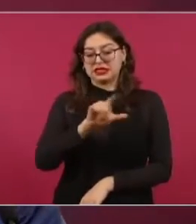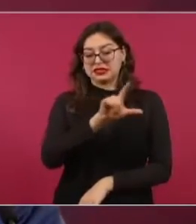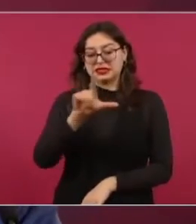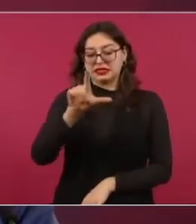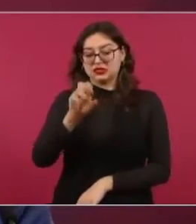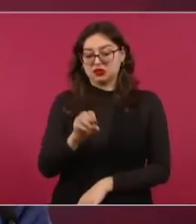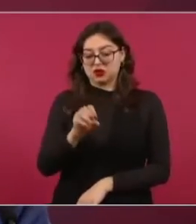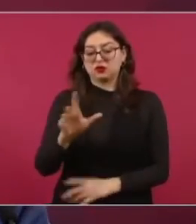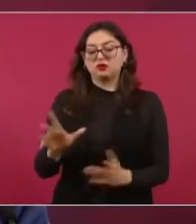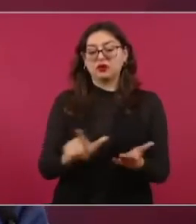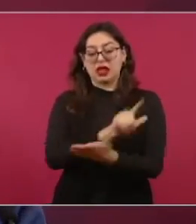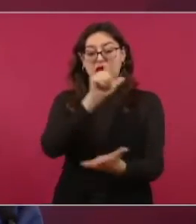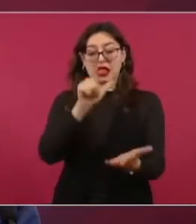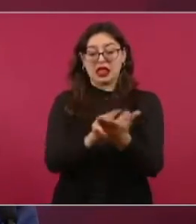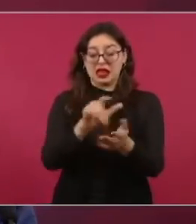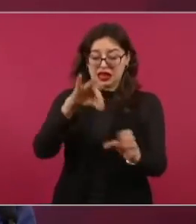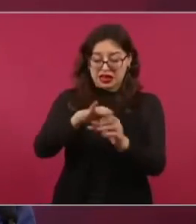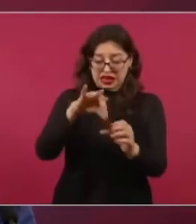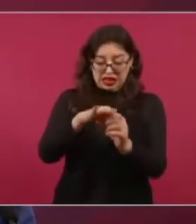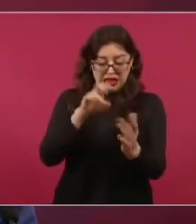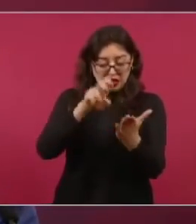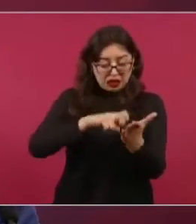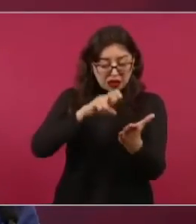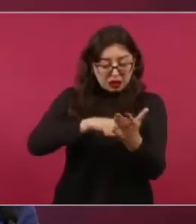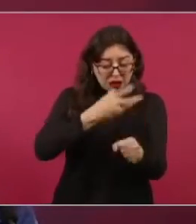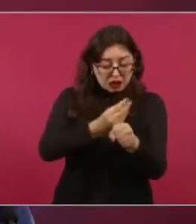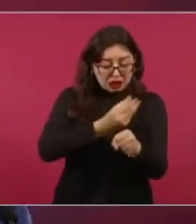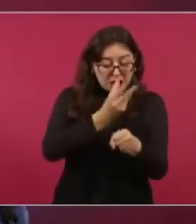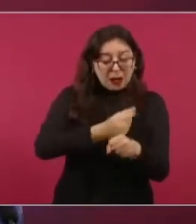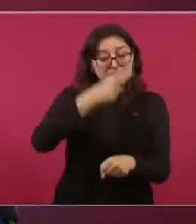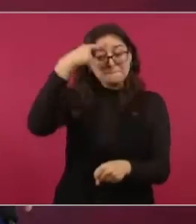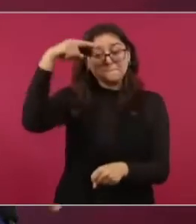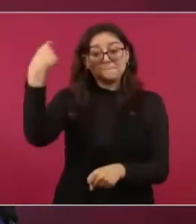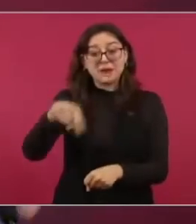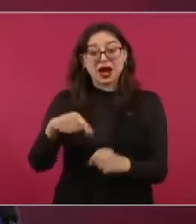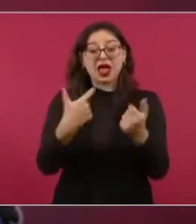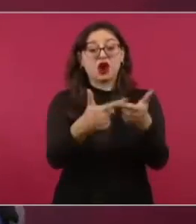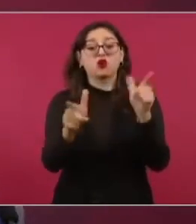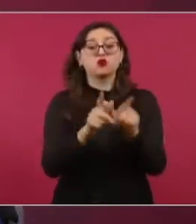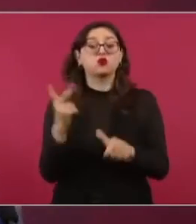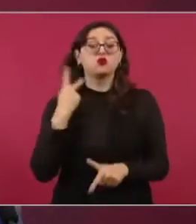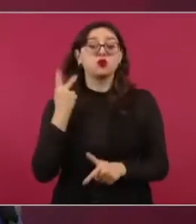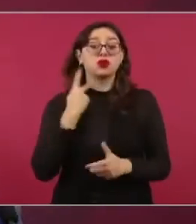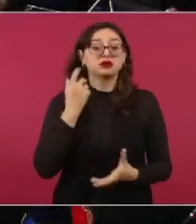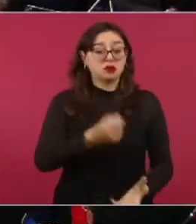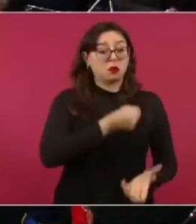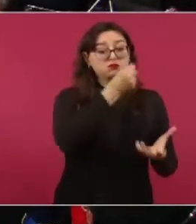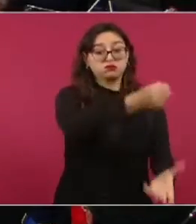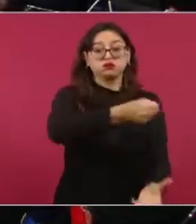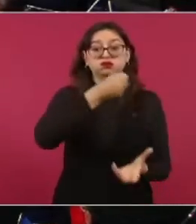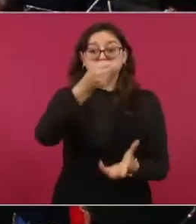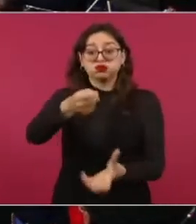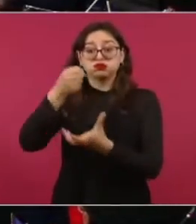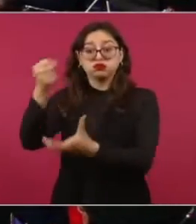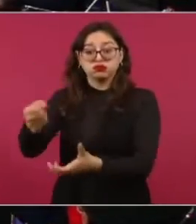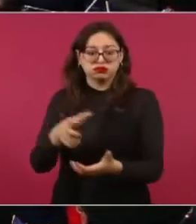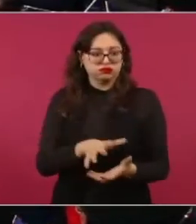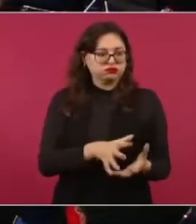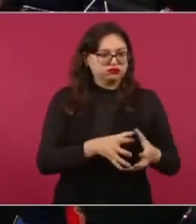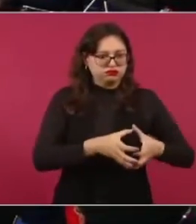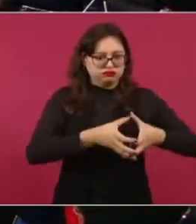aumentaron de manera desproporcionada el presupuesto y yo era dirigente de un partido y rechacé el